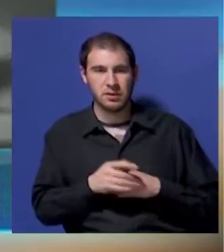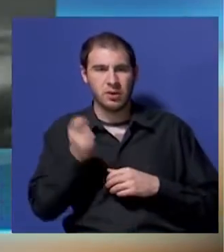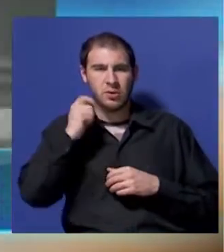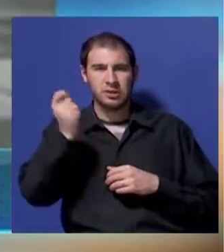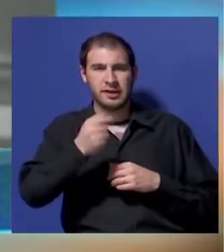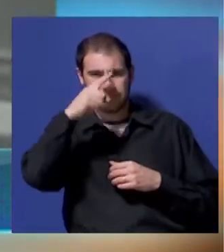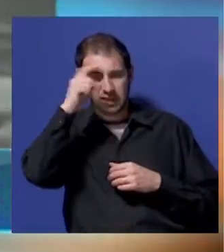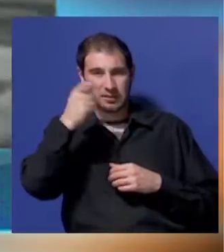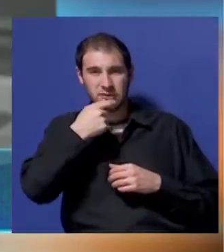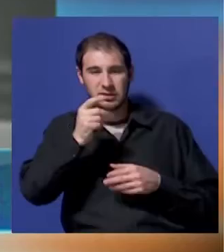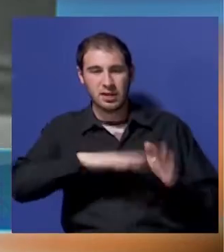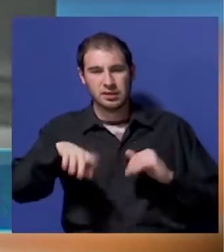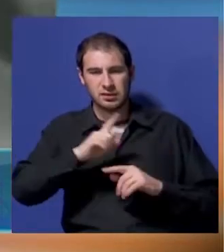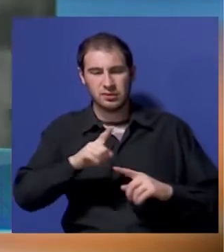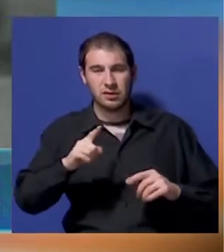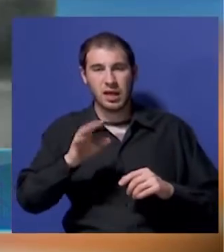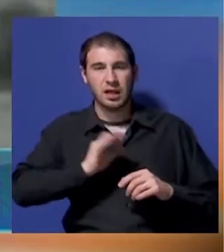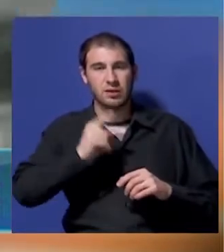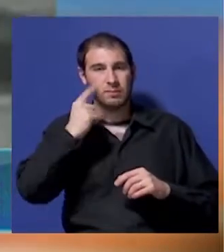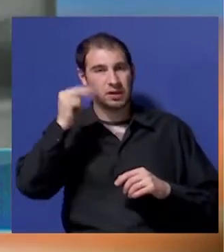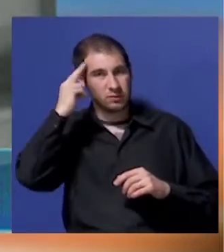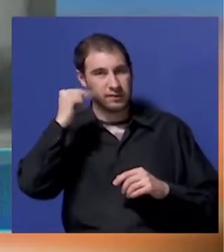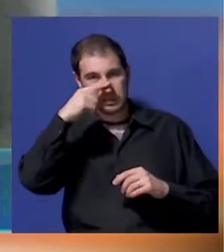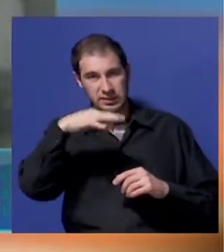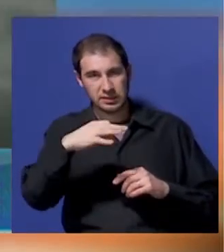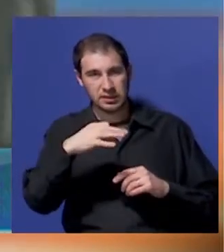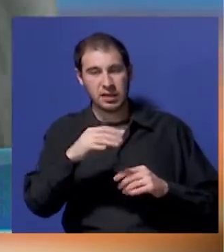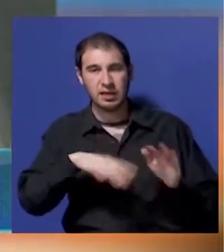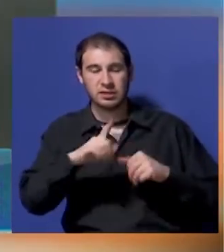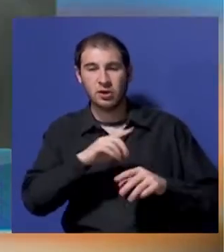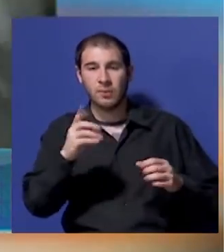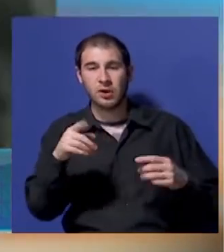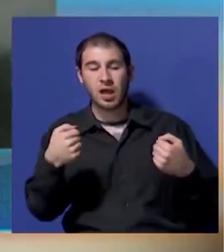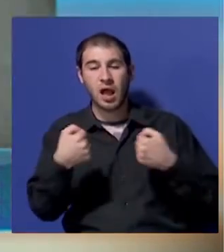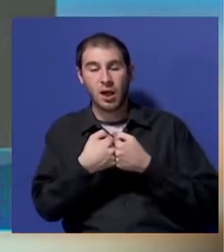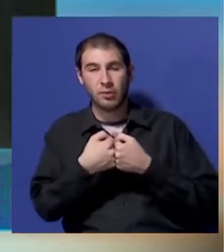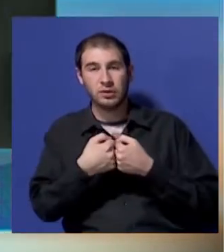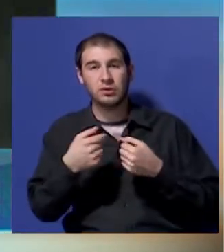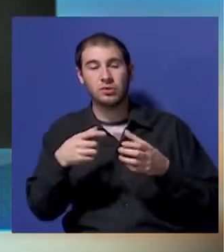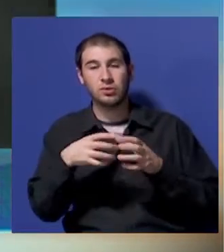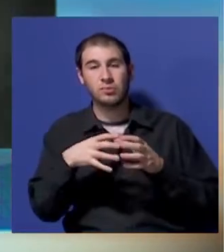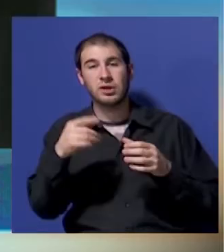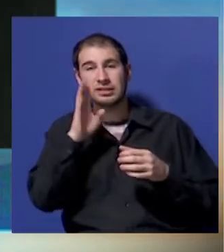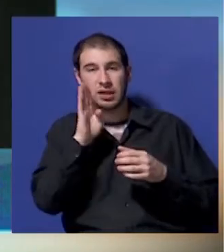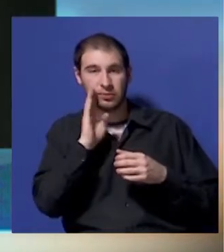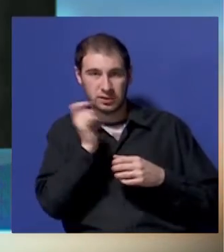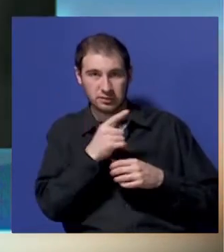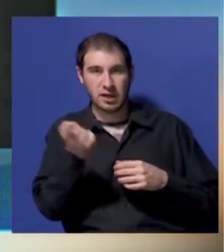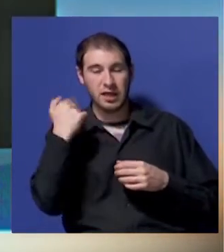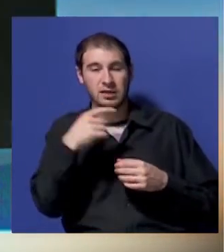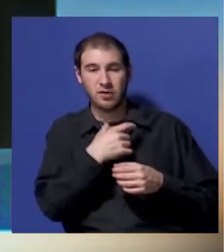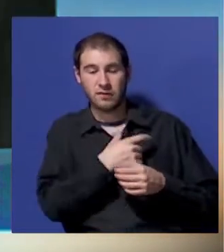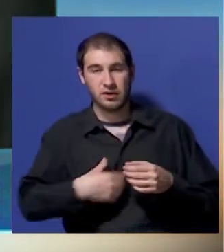en Mendoza no actuó en la década del 70 porque se alineaba políticamente con lo que estaba ocurriendo. En ese momento con una